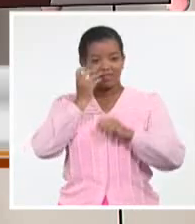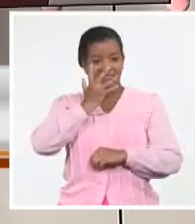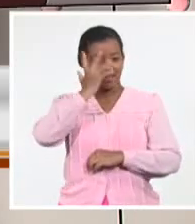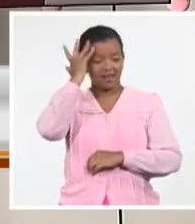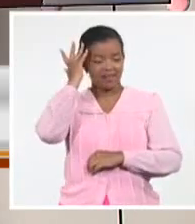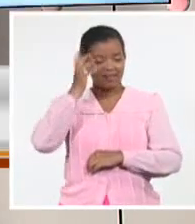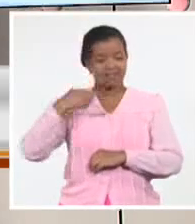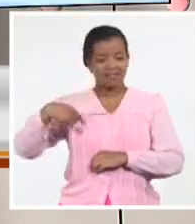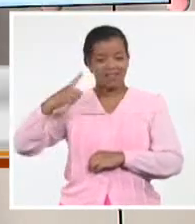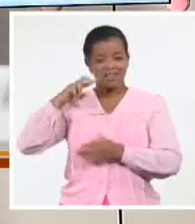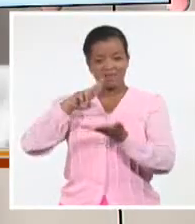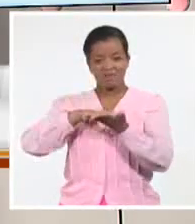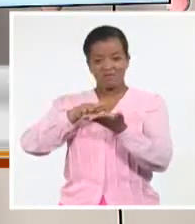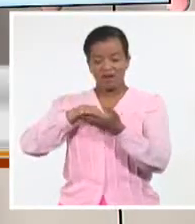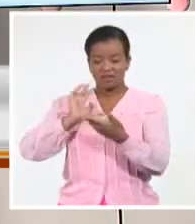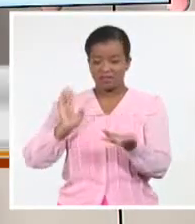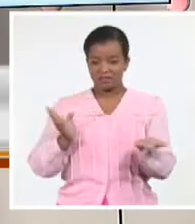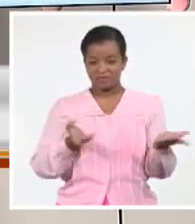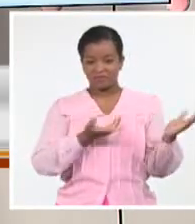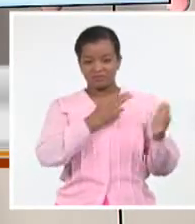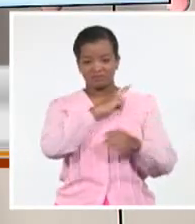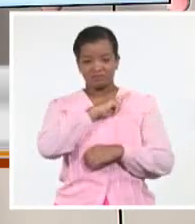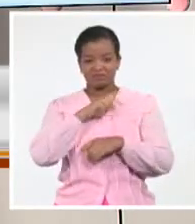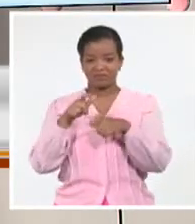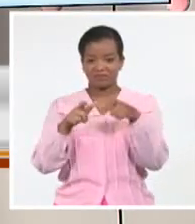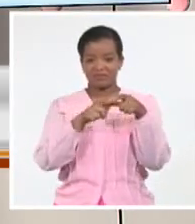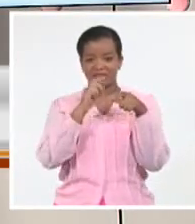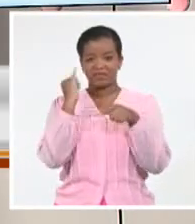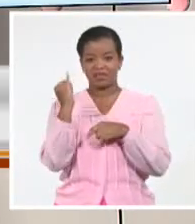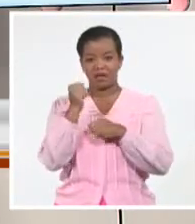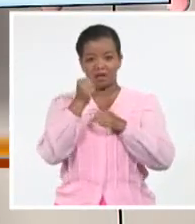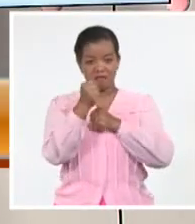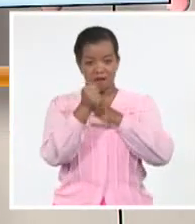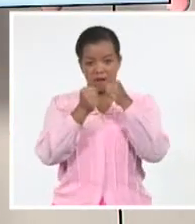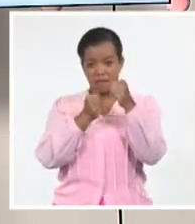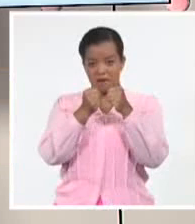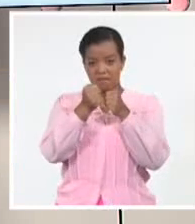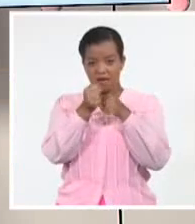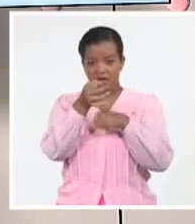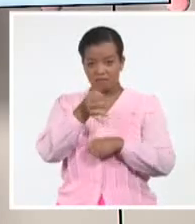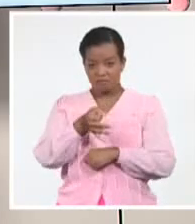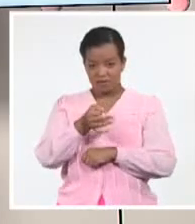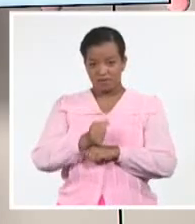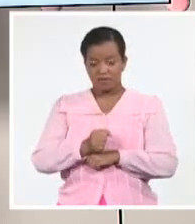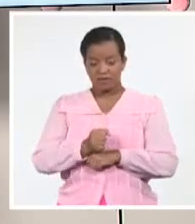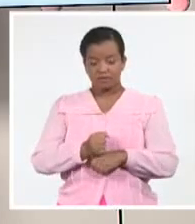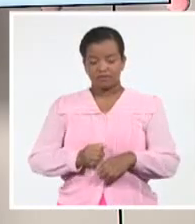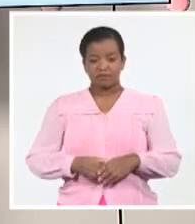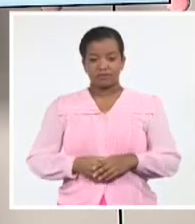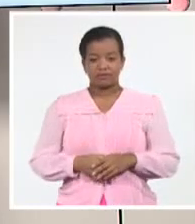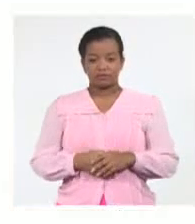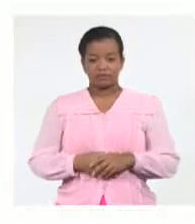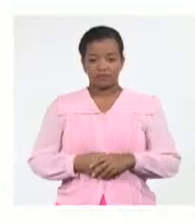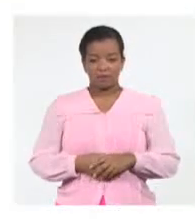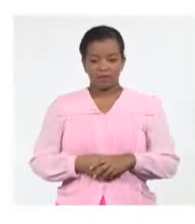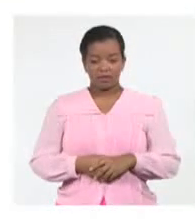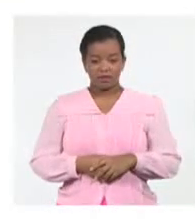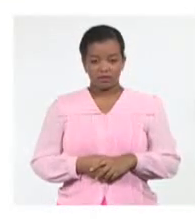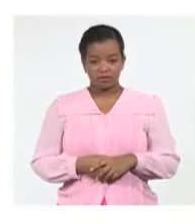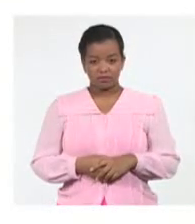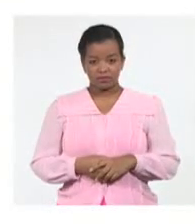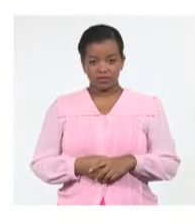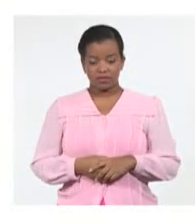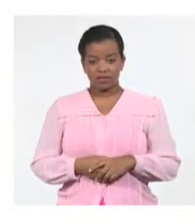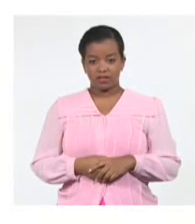ayer martes al titular de la Asociación Internacional de Boxeo, IBA, por sus siglas en inglés, Umar Krenlev, quien realizó una breve visita a nuestro